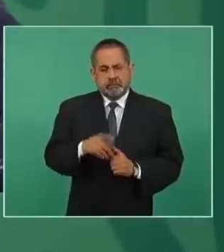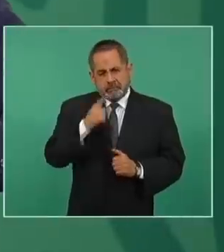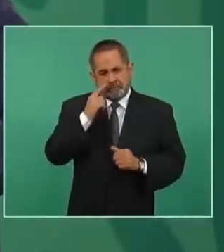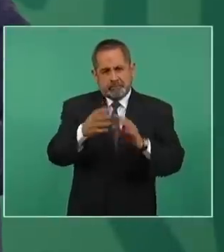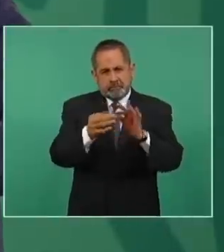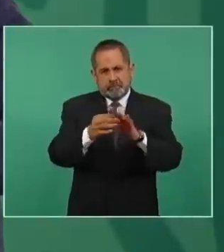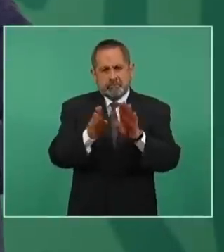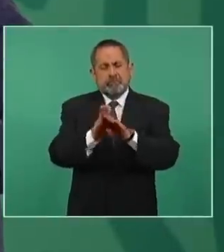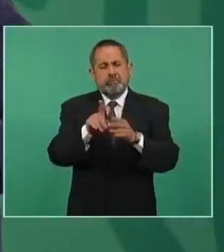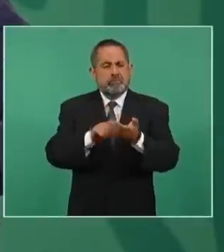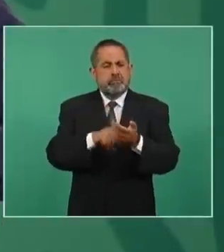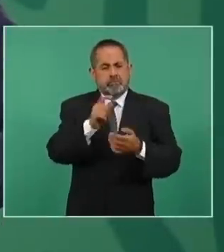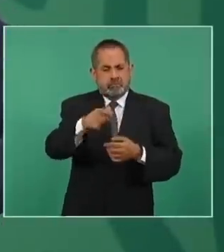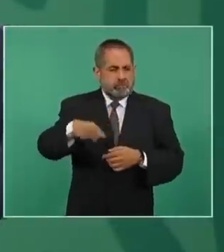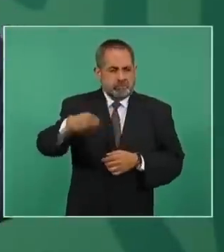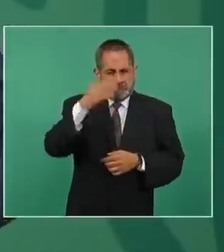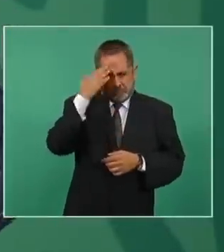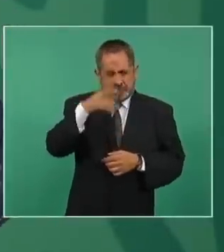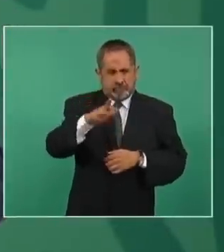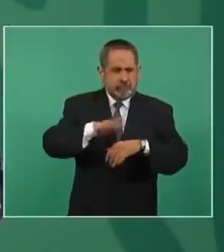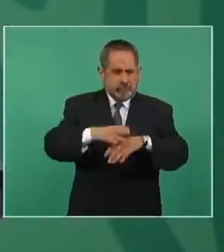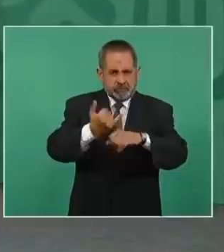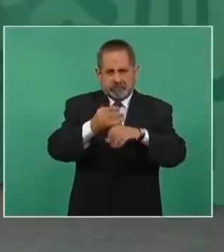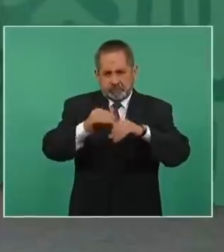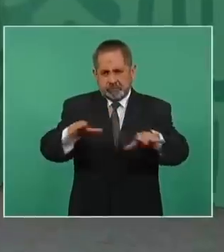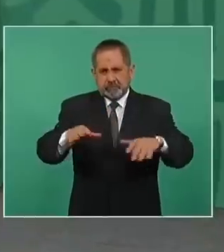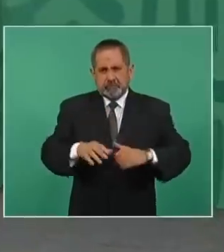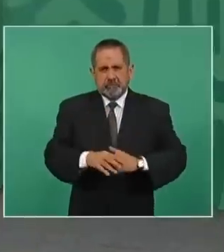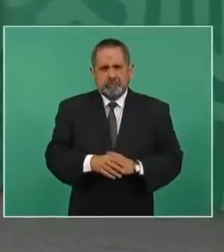tengan ustedes más información.